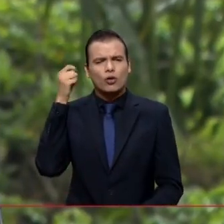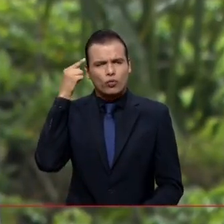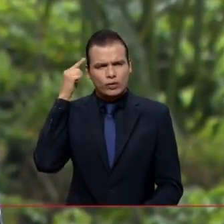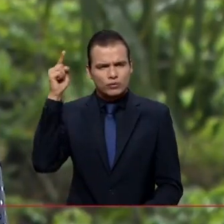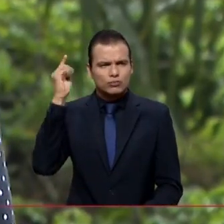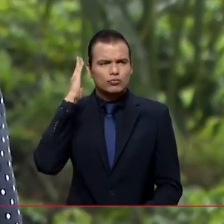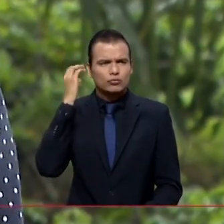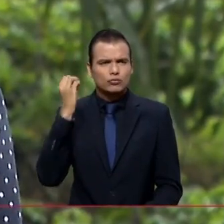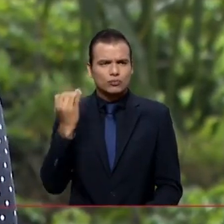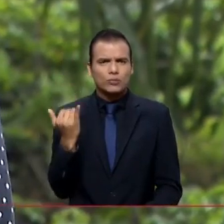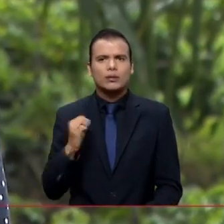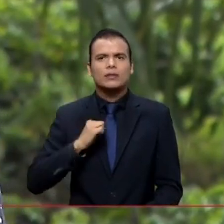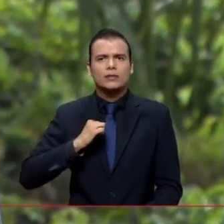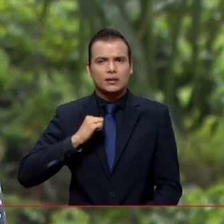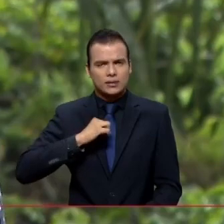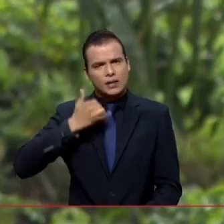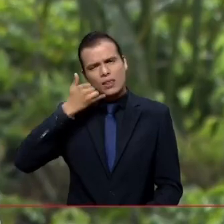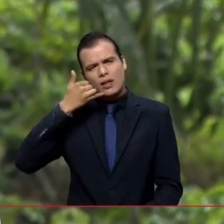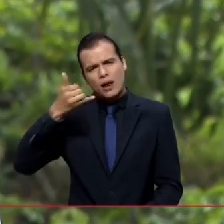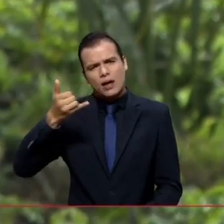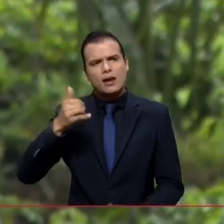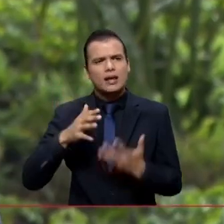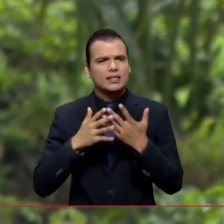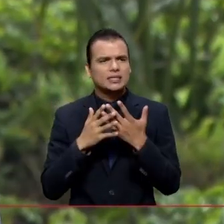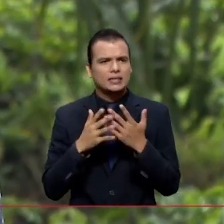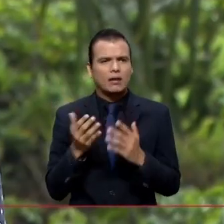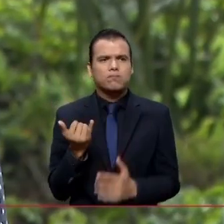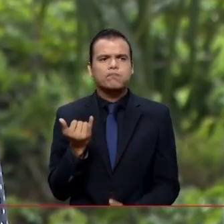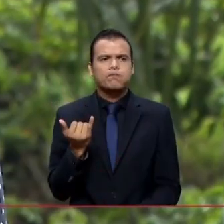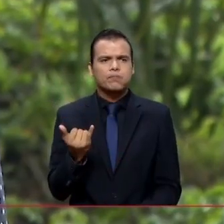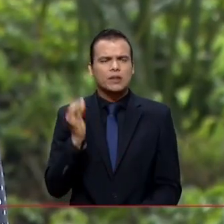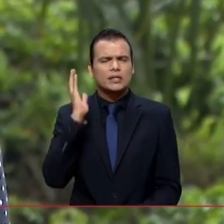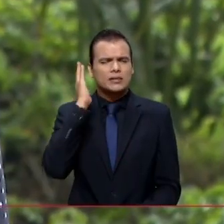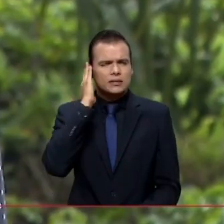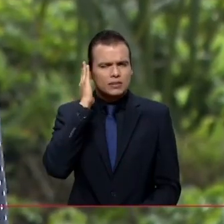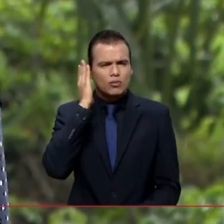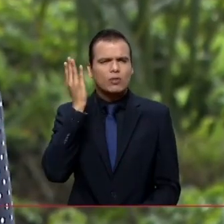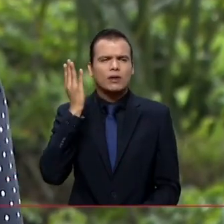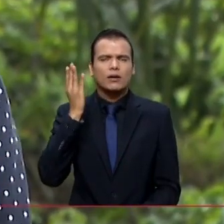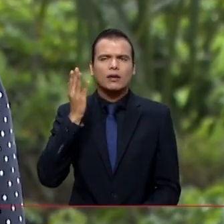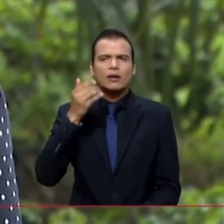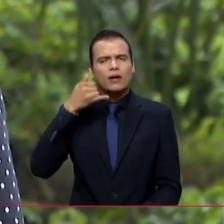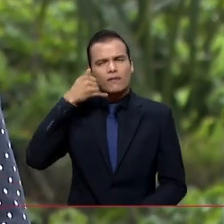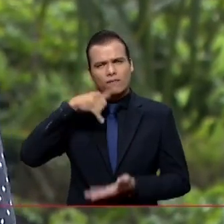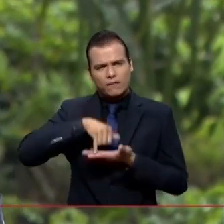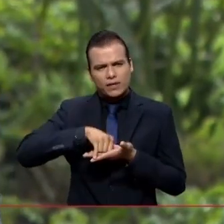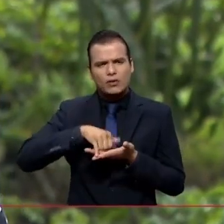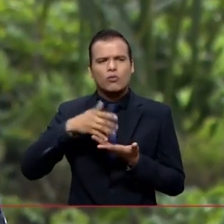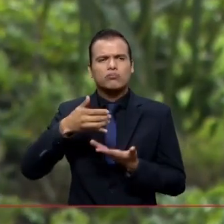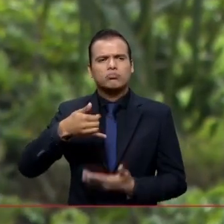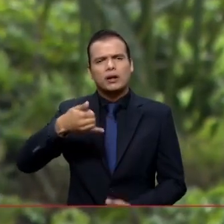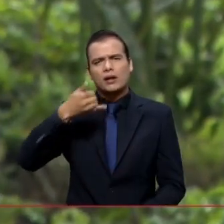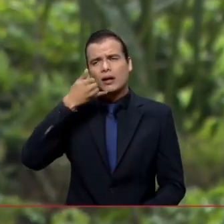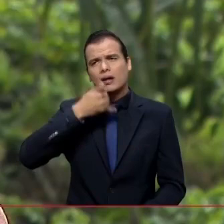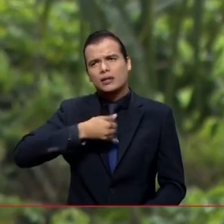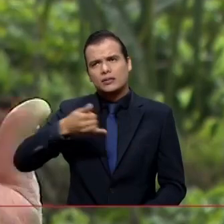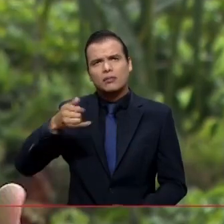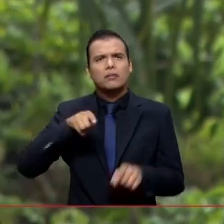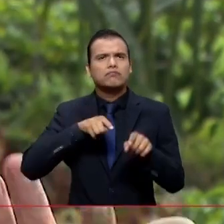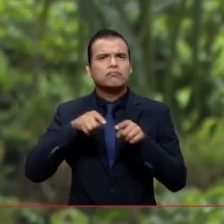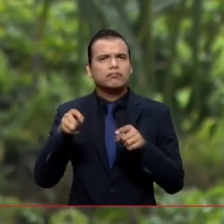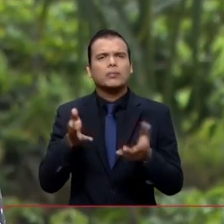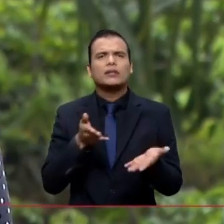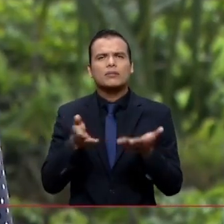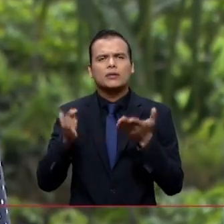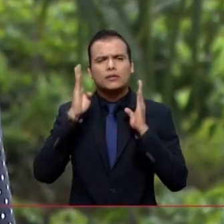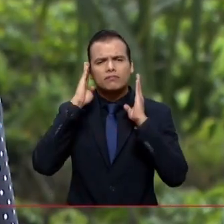está, alguien le contesta, de donde usted llame, un teléfono celular, un fijo, cualquier operador, le contestarán en Bogotá, en Medellín, en